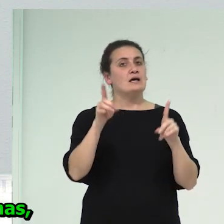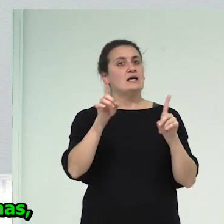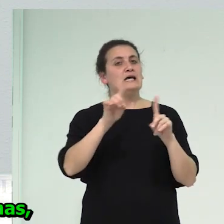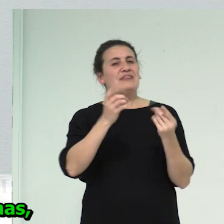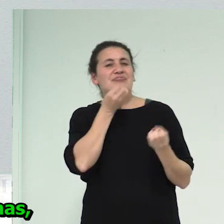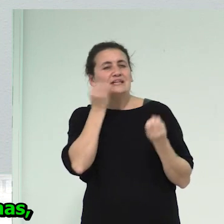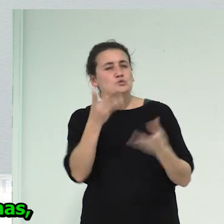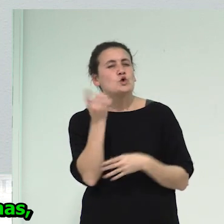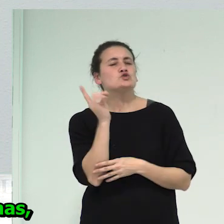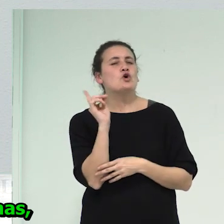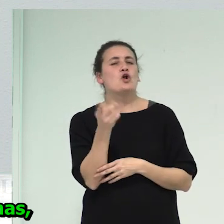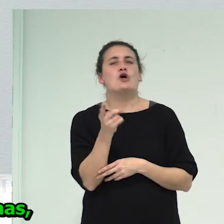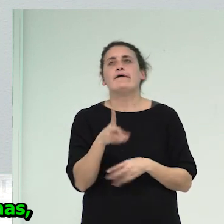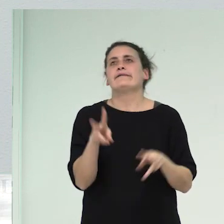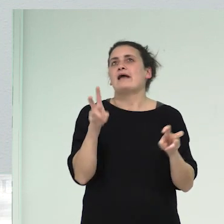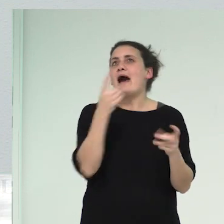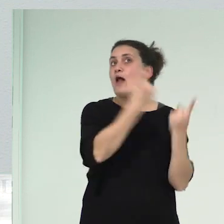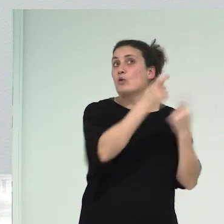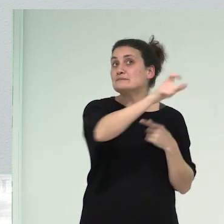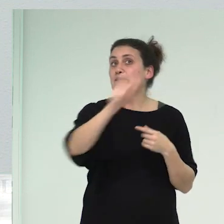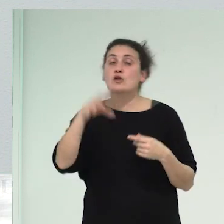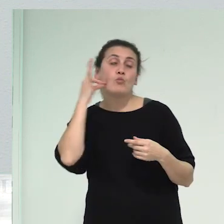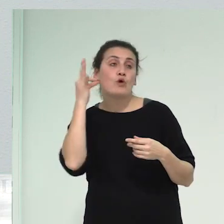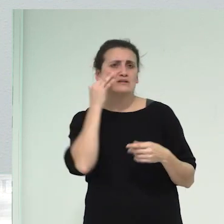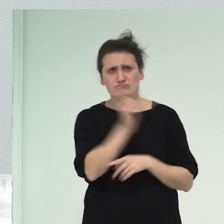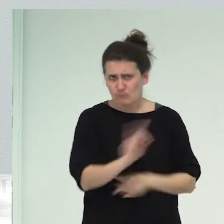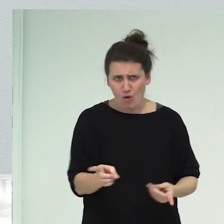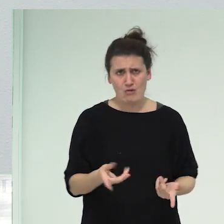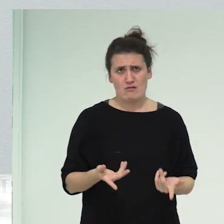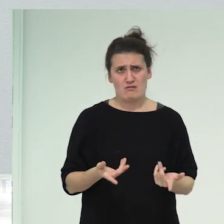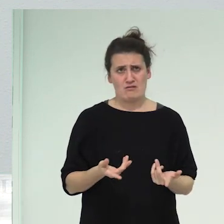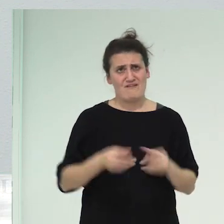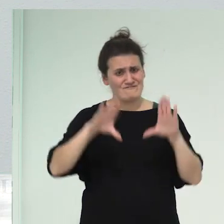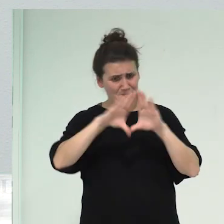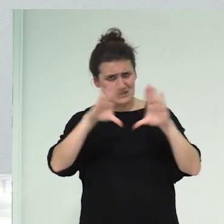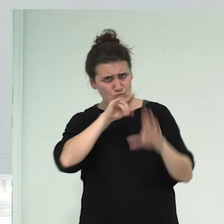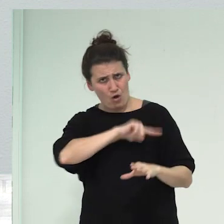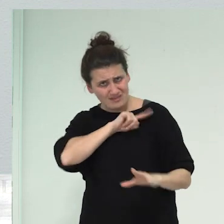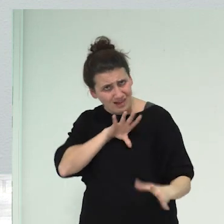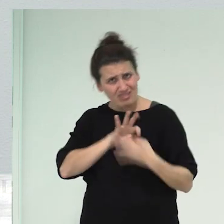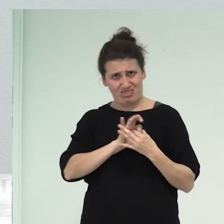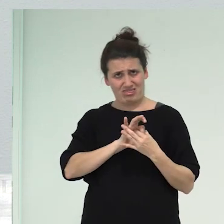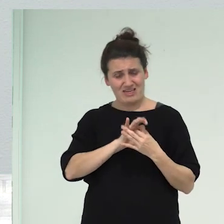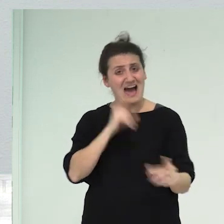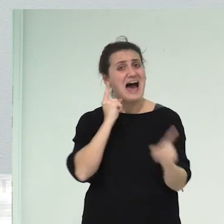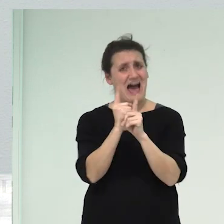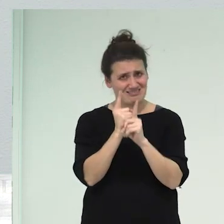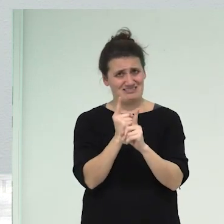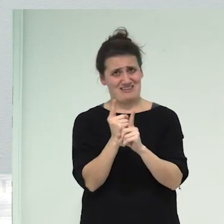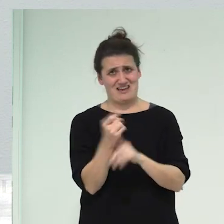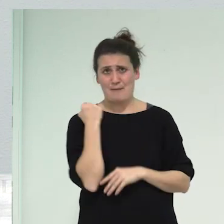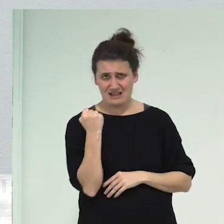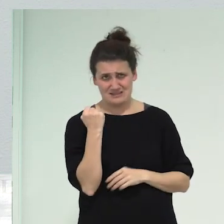discurso solamente de algunas, sino que el feminismo conlleva una ética anticapitalista, decolonial